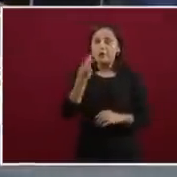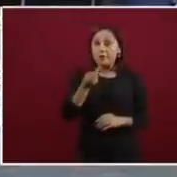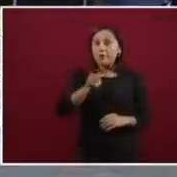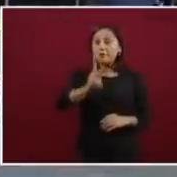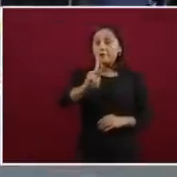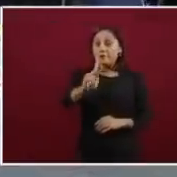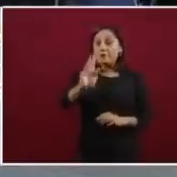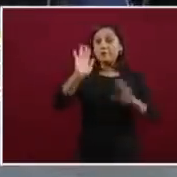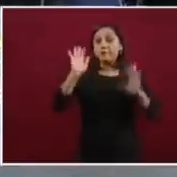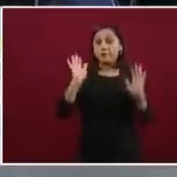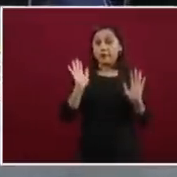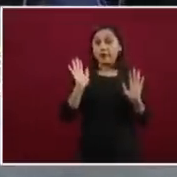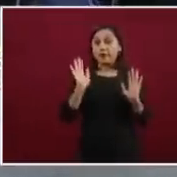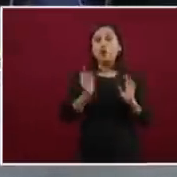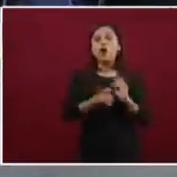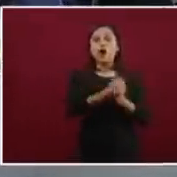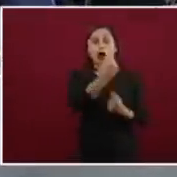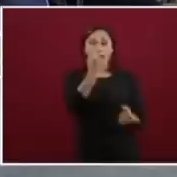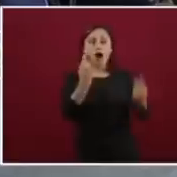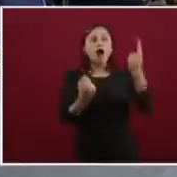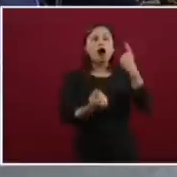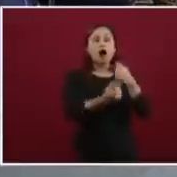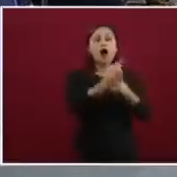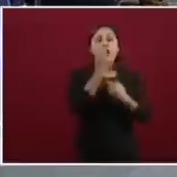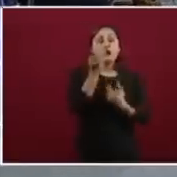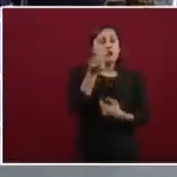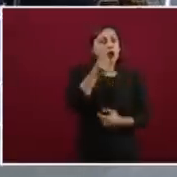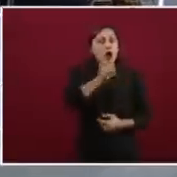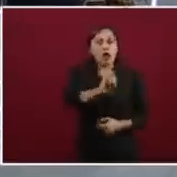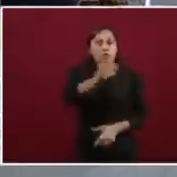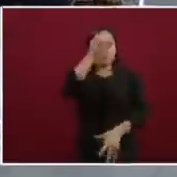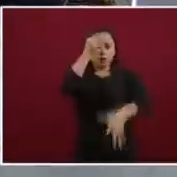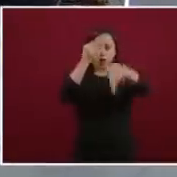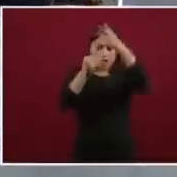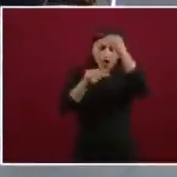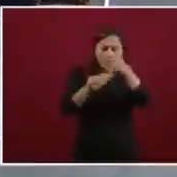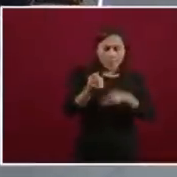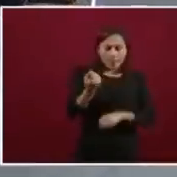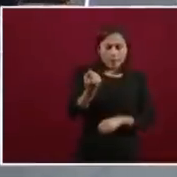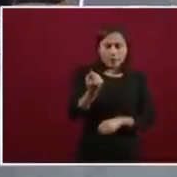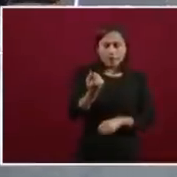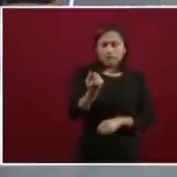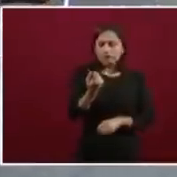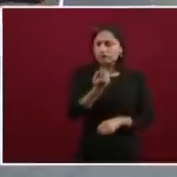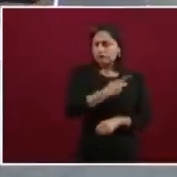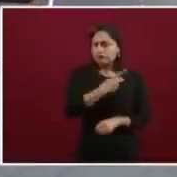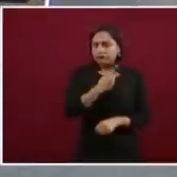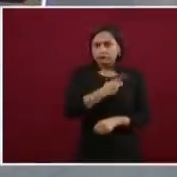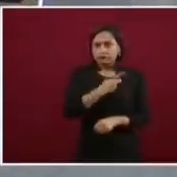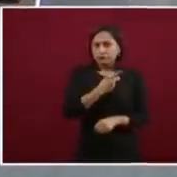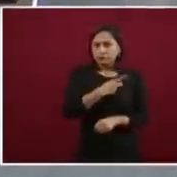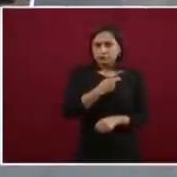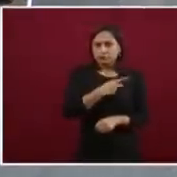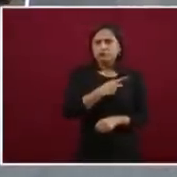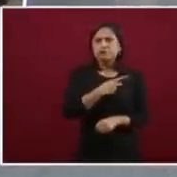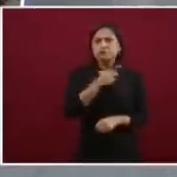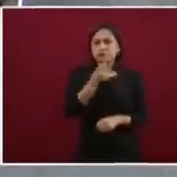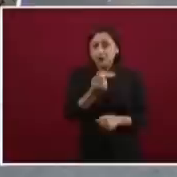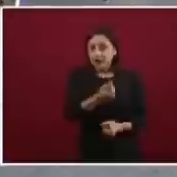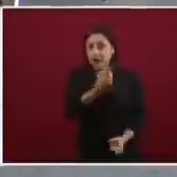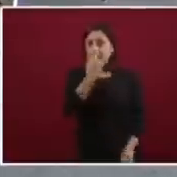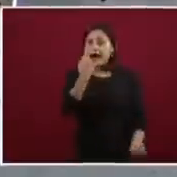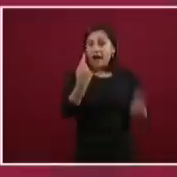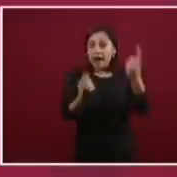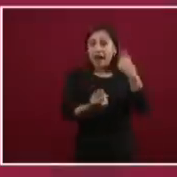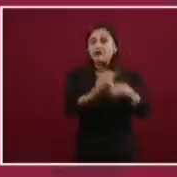hay autodidactas que éste tienen más conocimiento